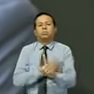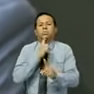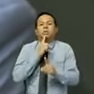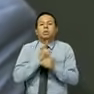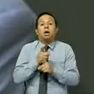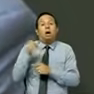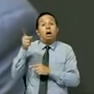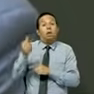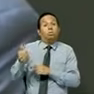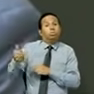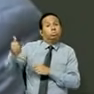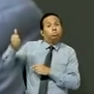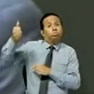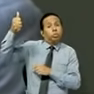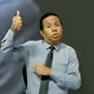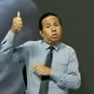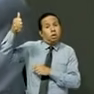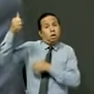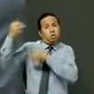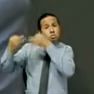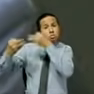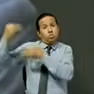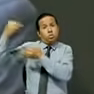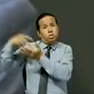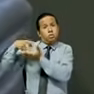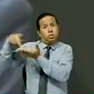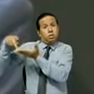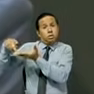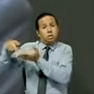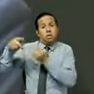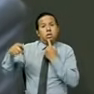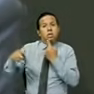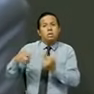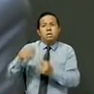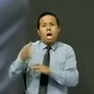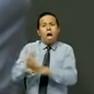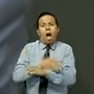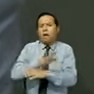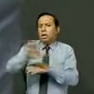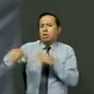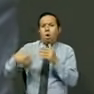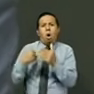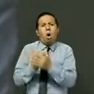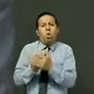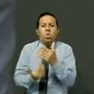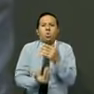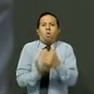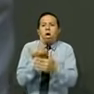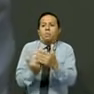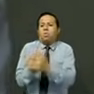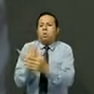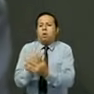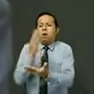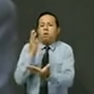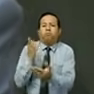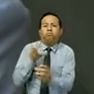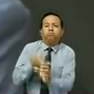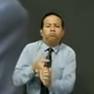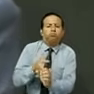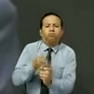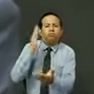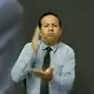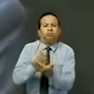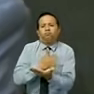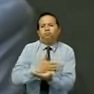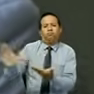la Corte Provincial, todo quedaría absolutamente anulado y nosotros seguiremos trabajando sin